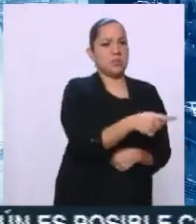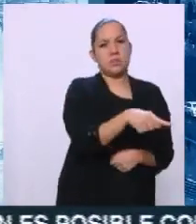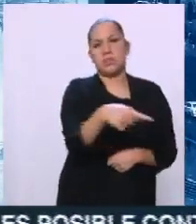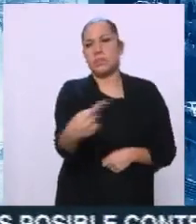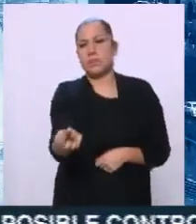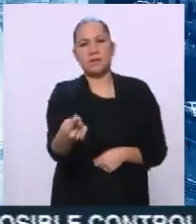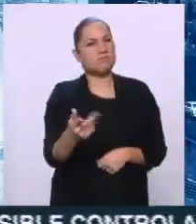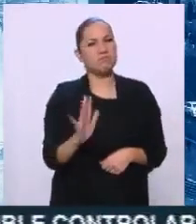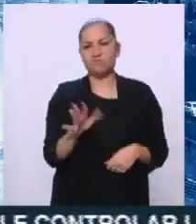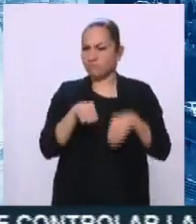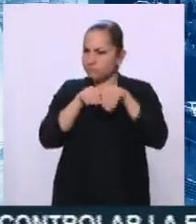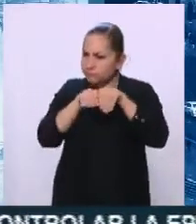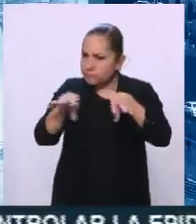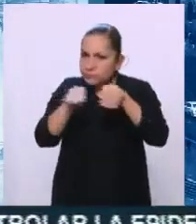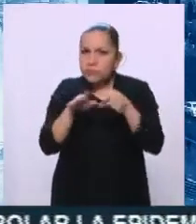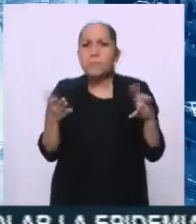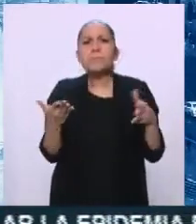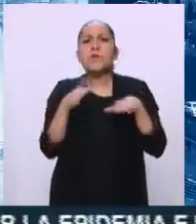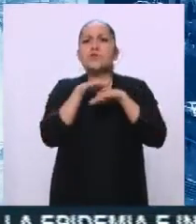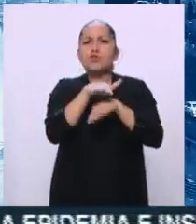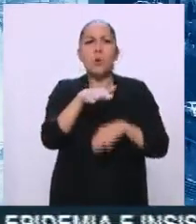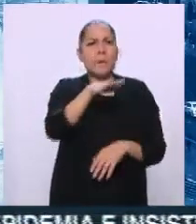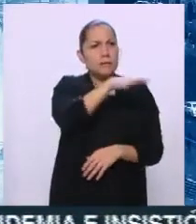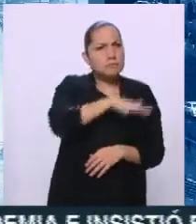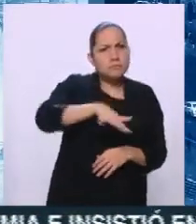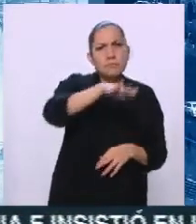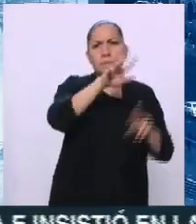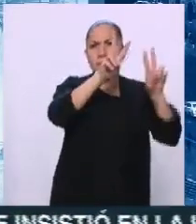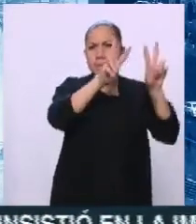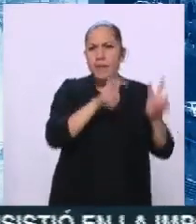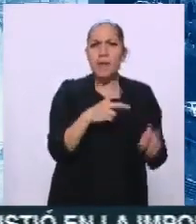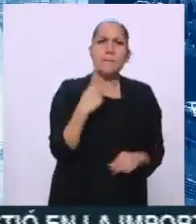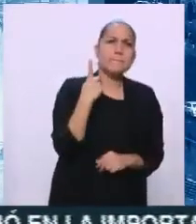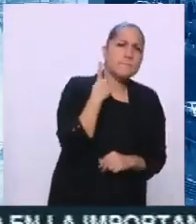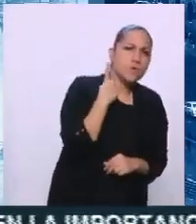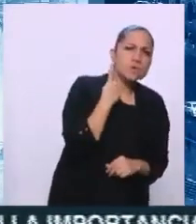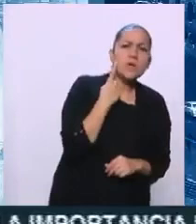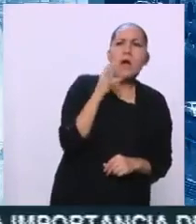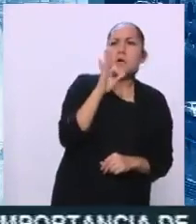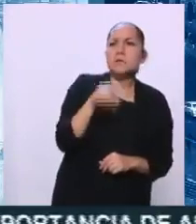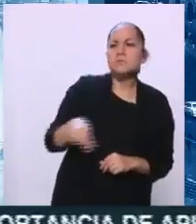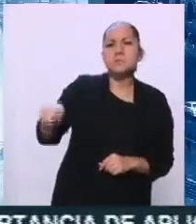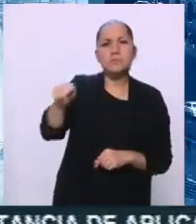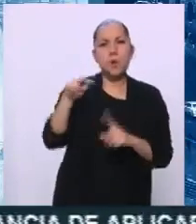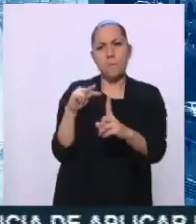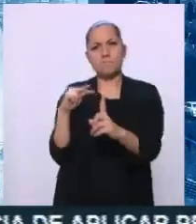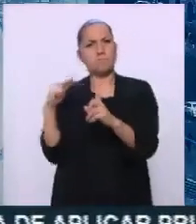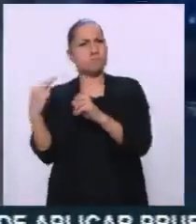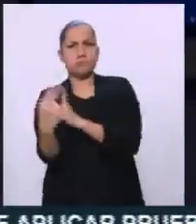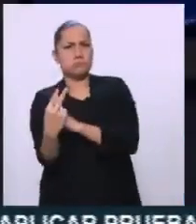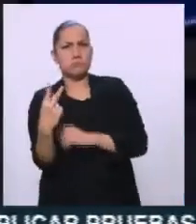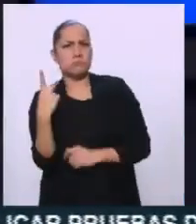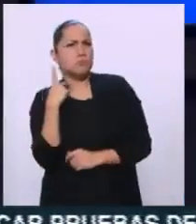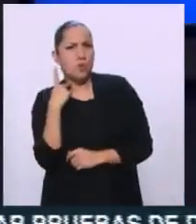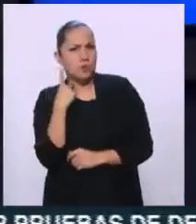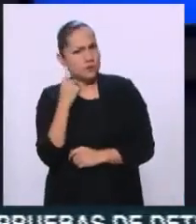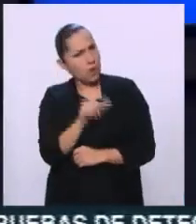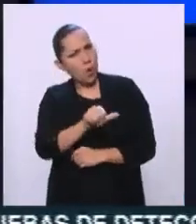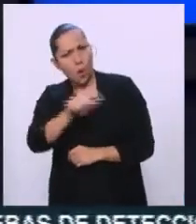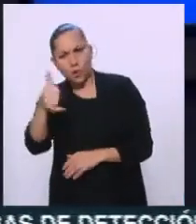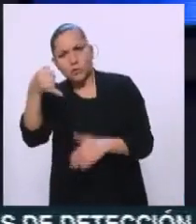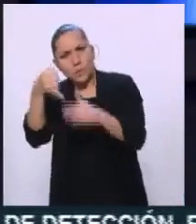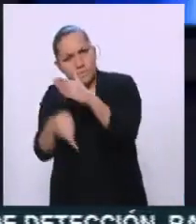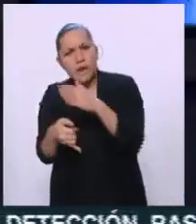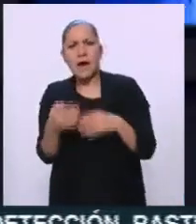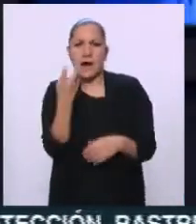relación política, la cultura política. Por primera vez los ciudadanos se hablan de política con conocimiento vasto de las cosas.